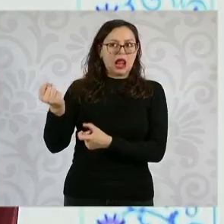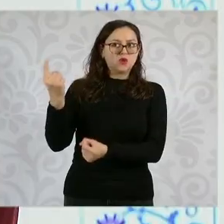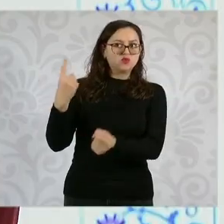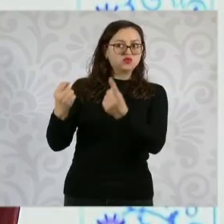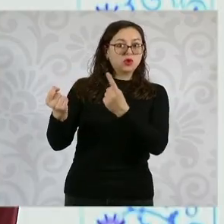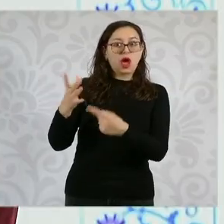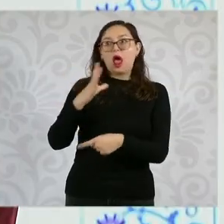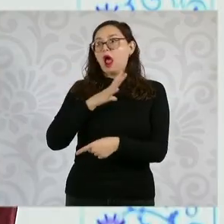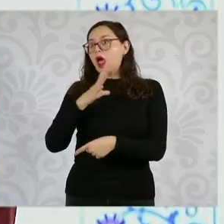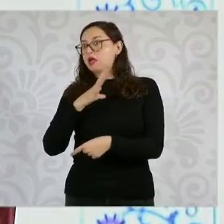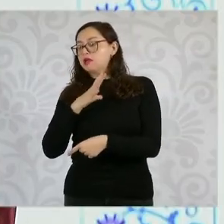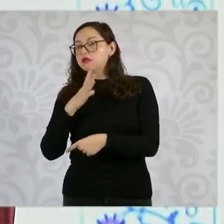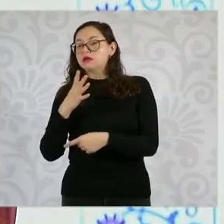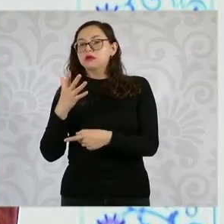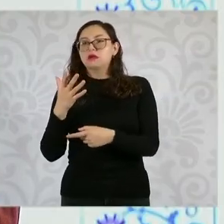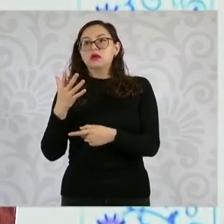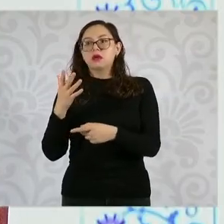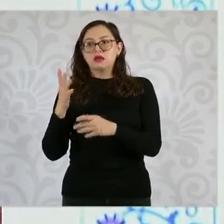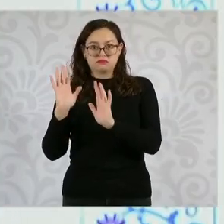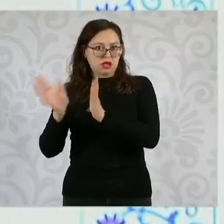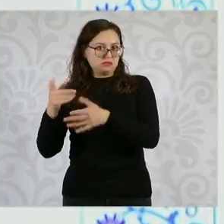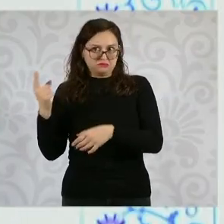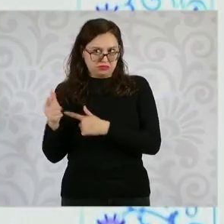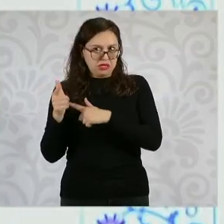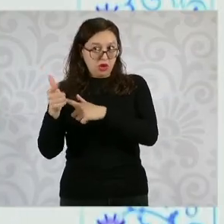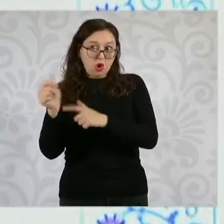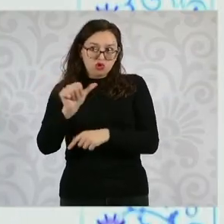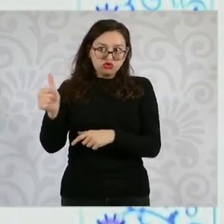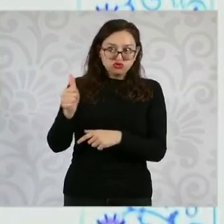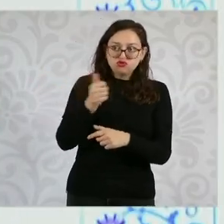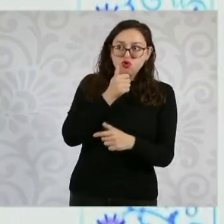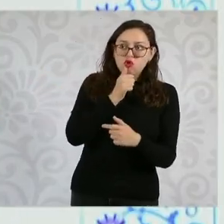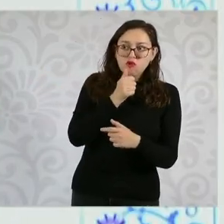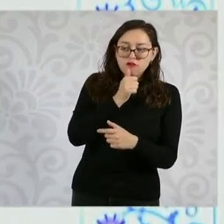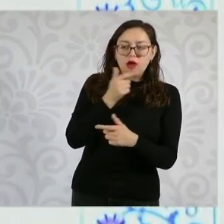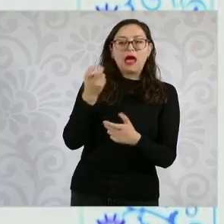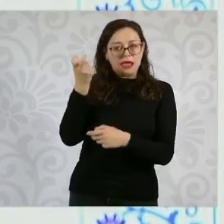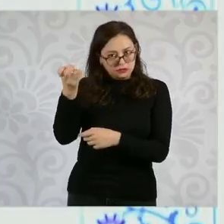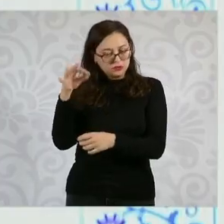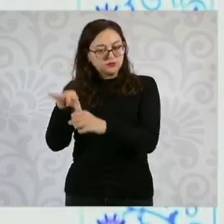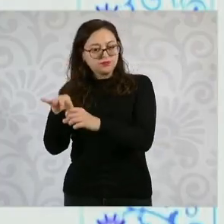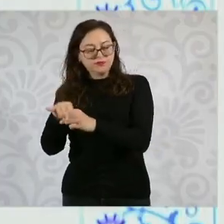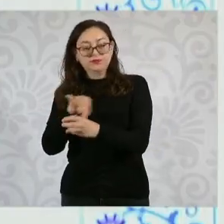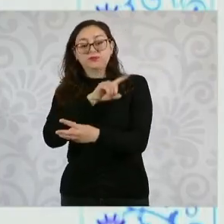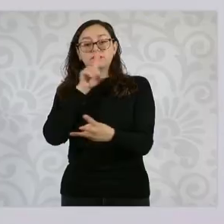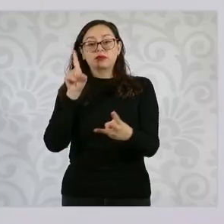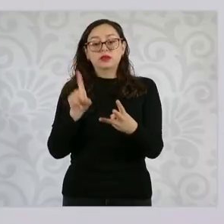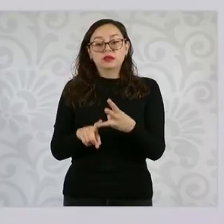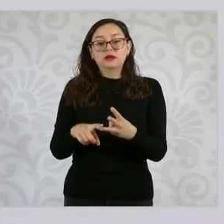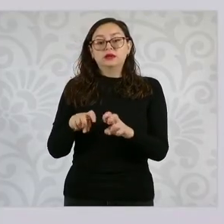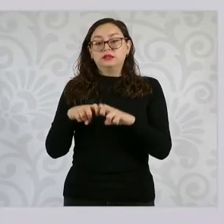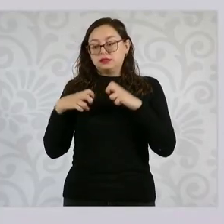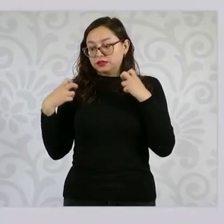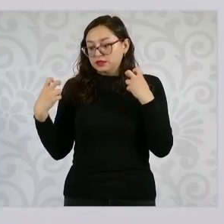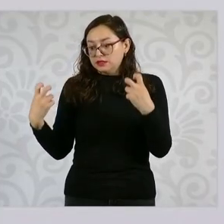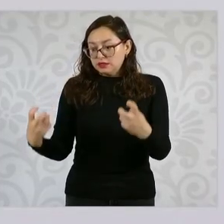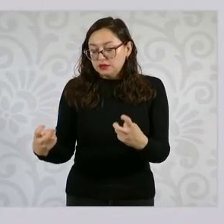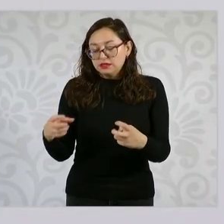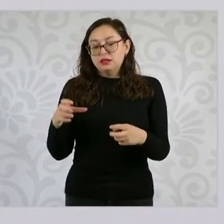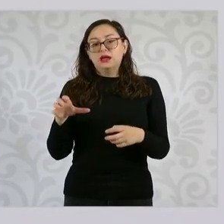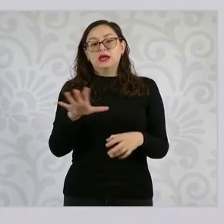a los magistrados del Tribunal de Disciplina Judicial, a los magistrados de los tribunales colegiados